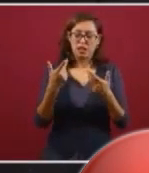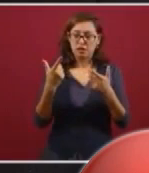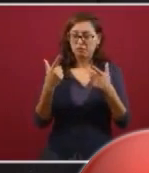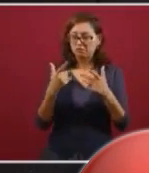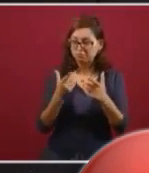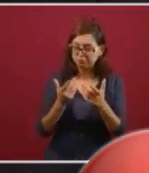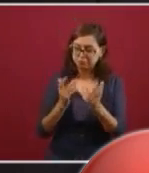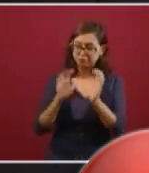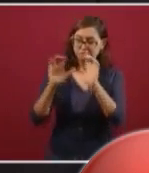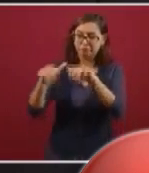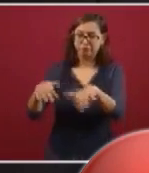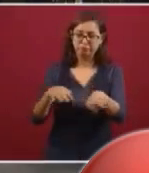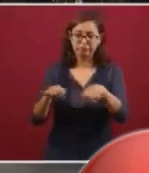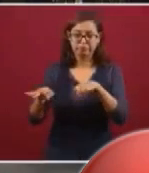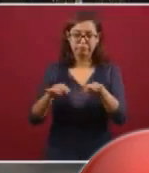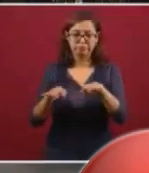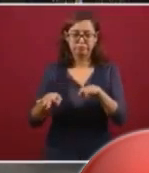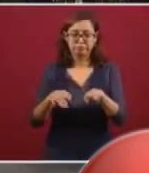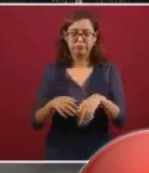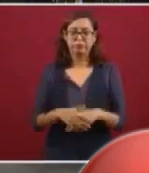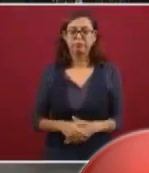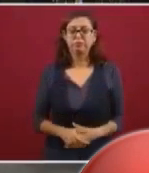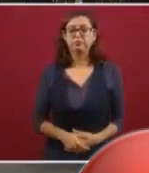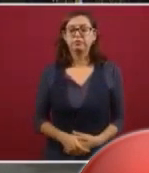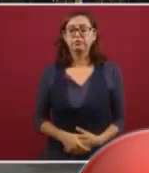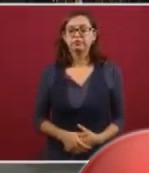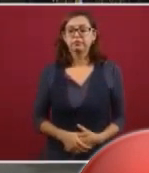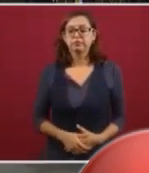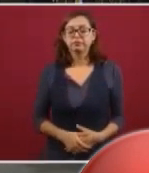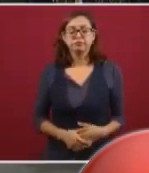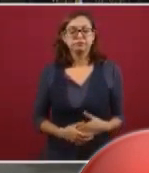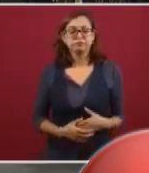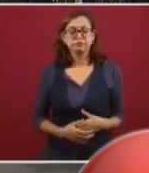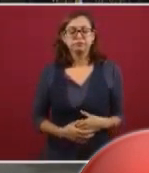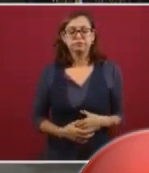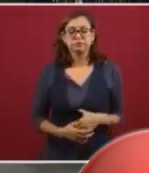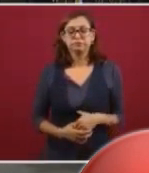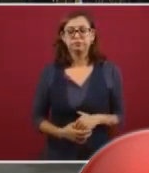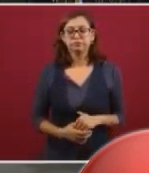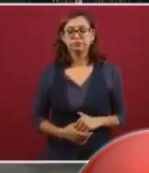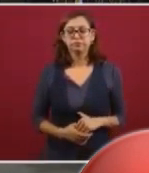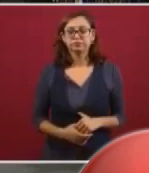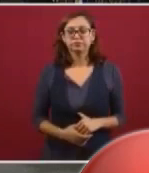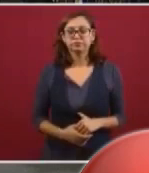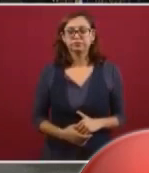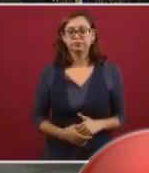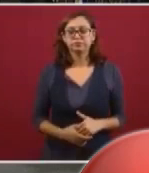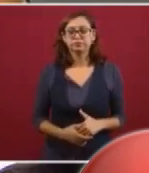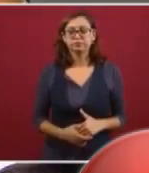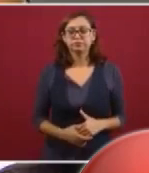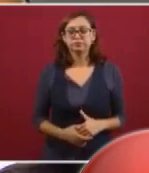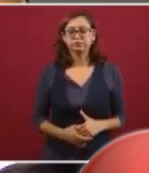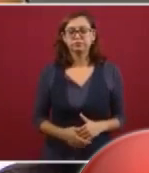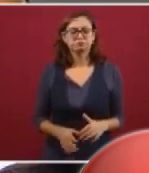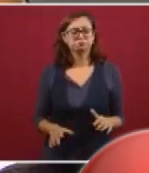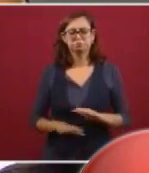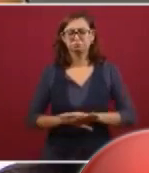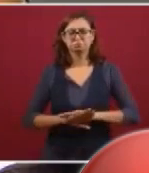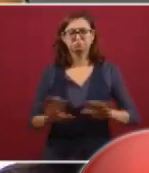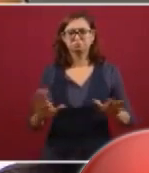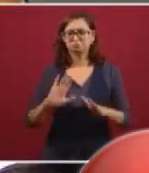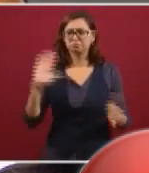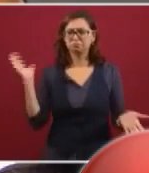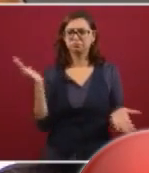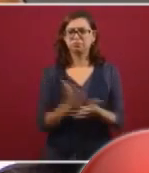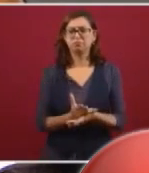Los manifestantes de la gente que decían que todavía se iba a aplicar un filtro. No, Iban a salir, pero que iba todavía a haber se termina. Pero yo lo que